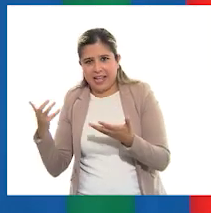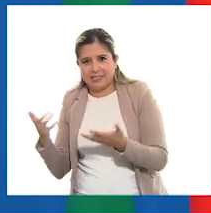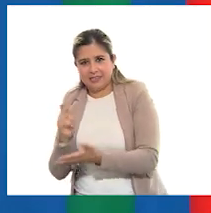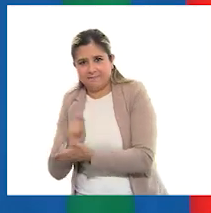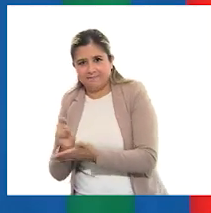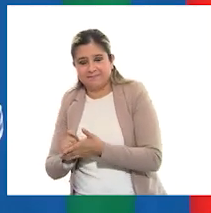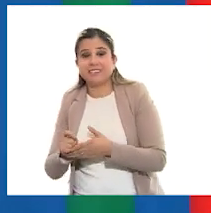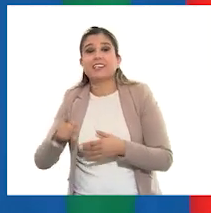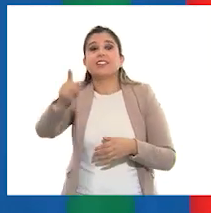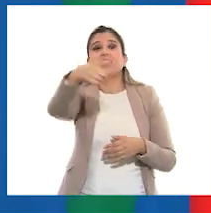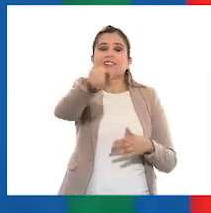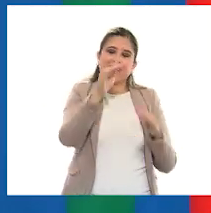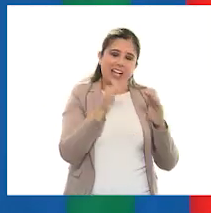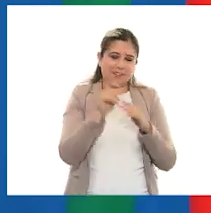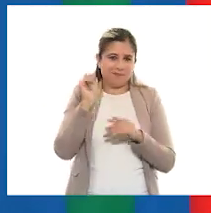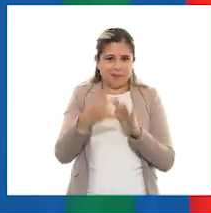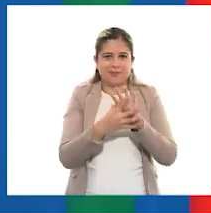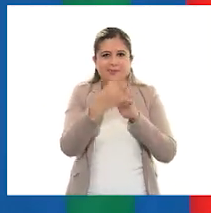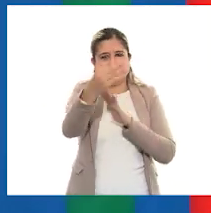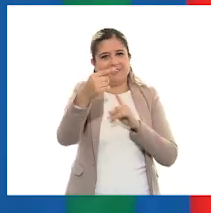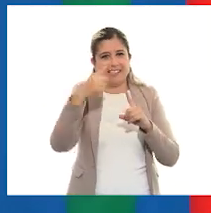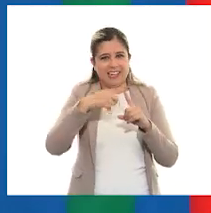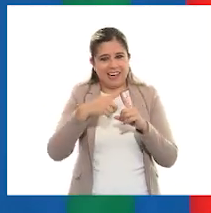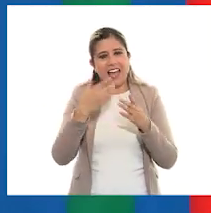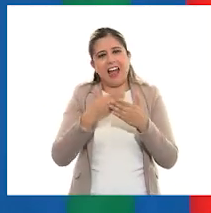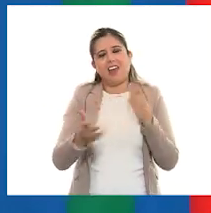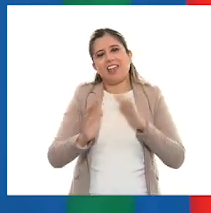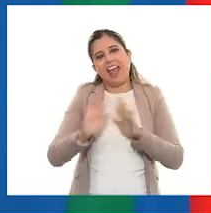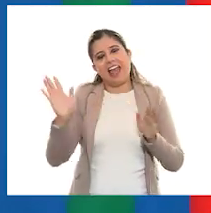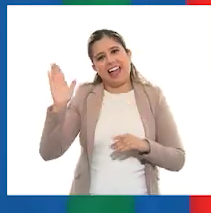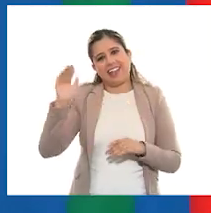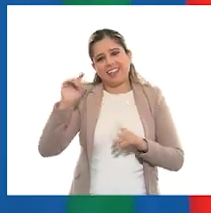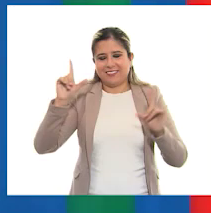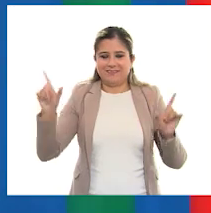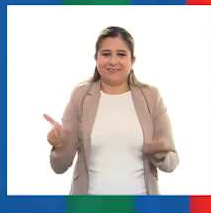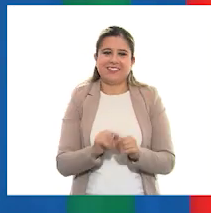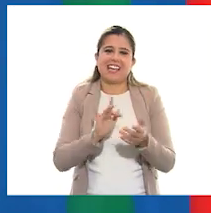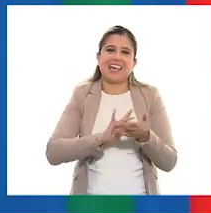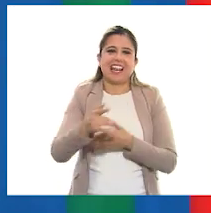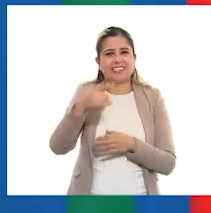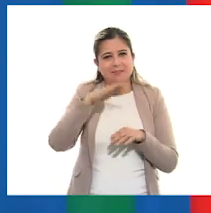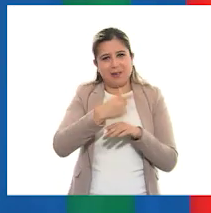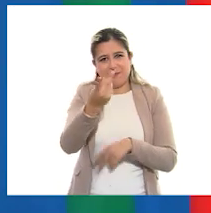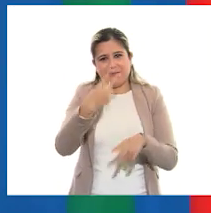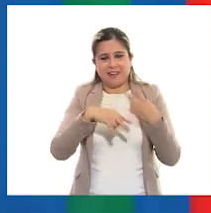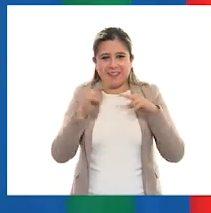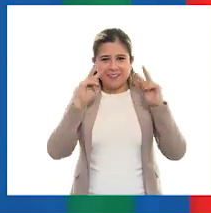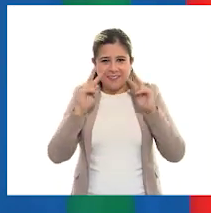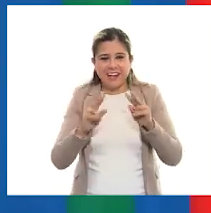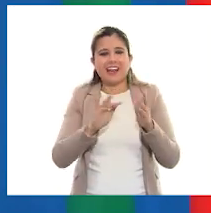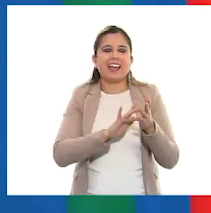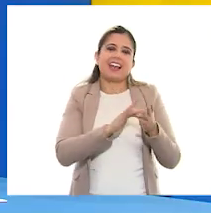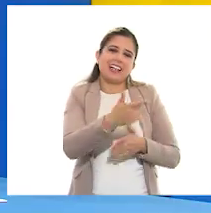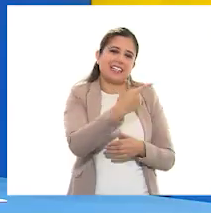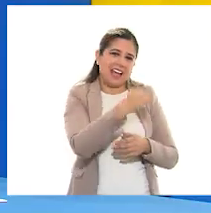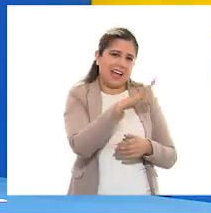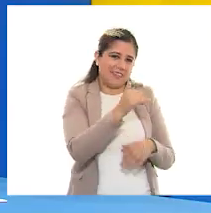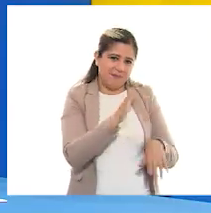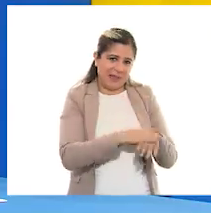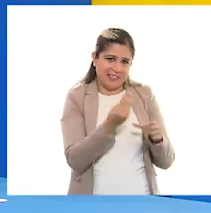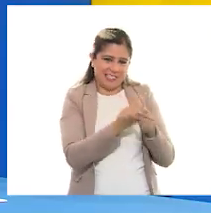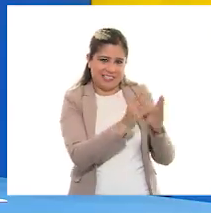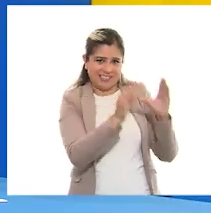ustedes en casa también háganlo. Y por hoy tenemos que despedirnos. Muchas gracias por su presencia. Gaby, muchas gracias por una sesión más.